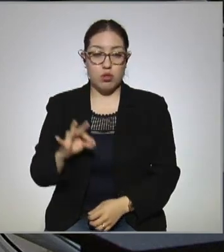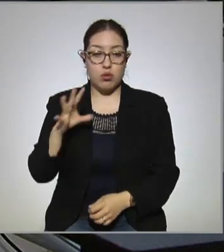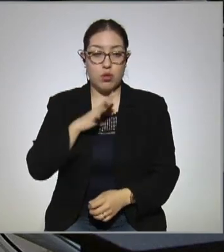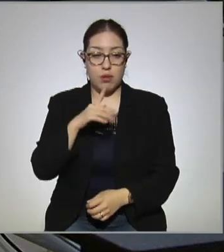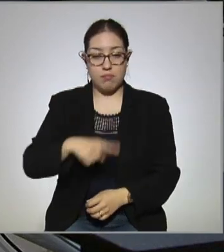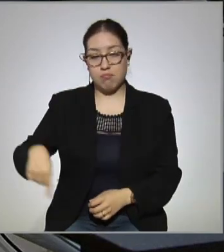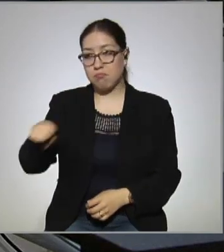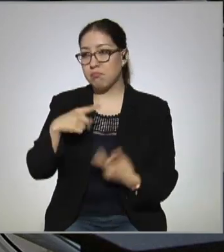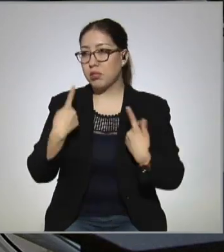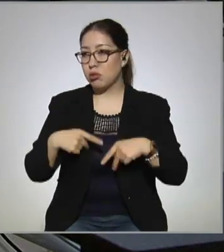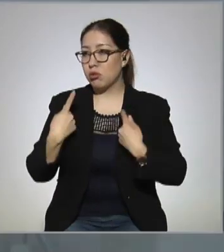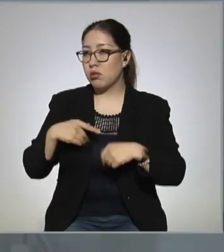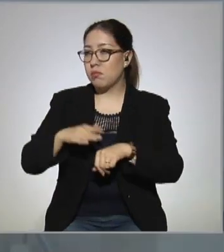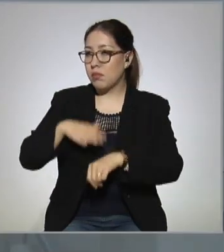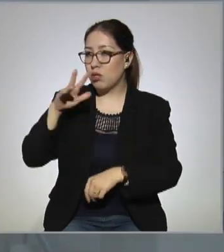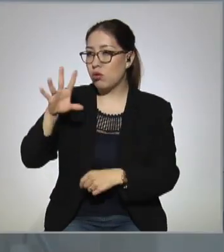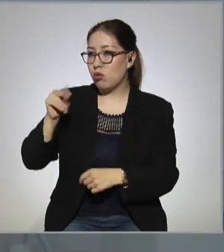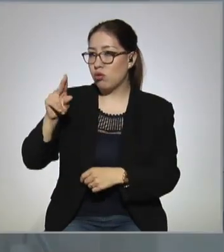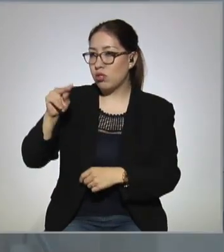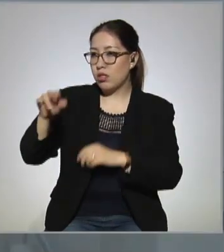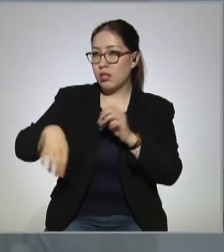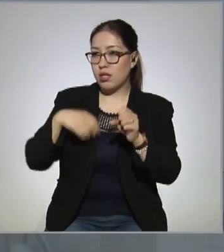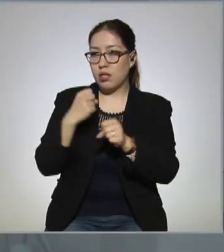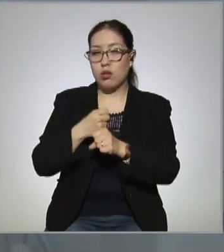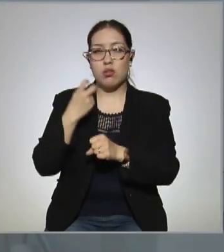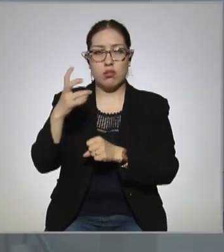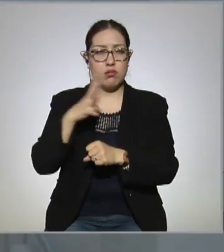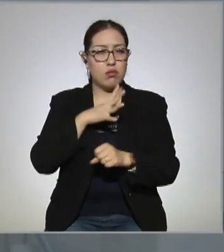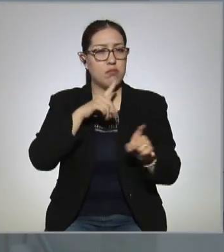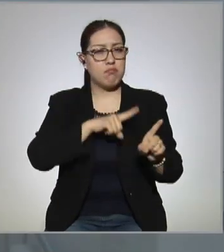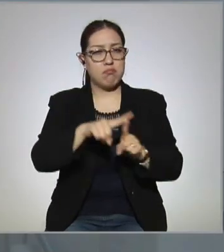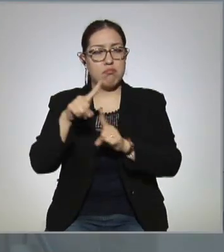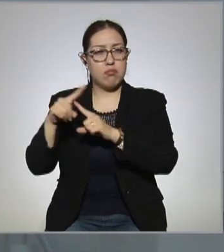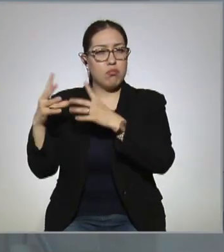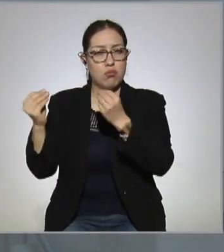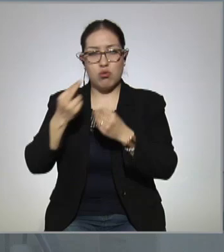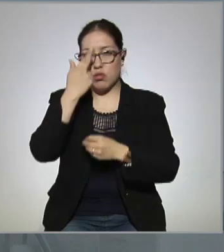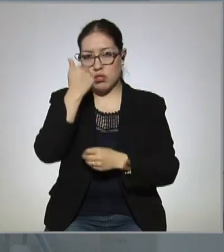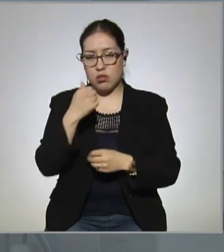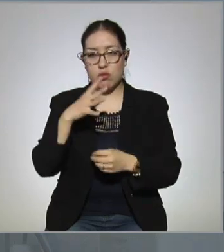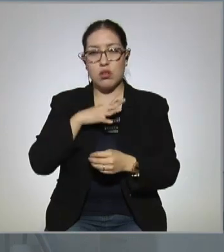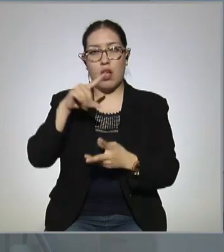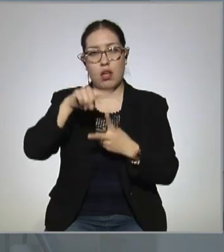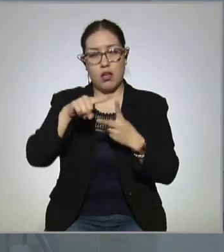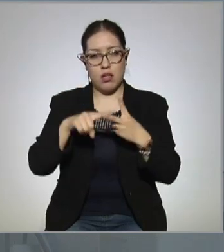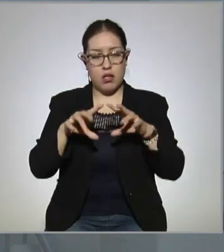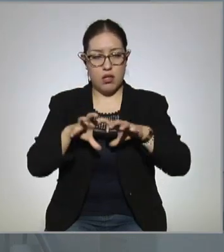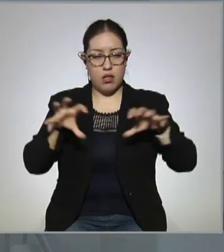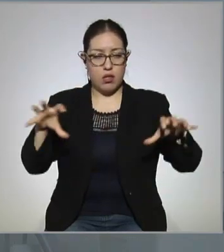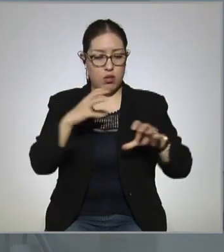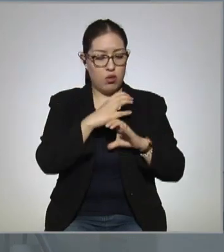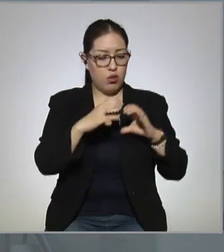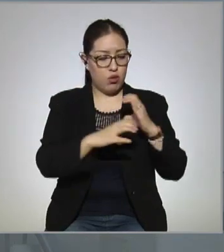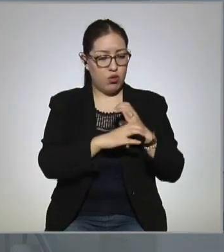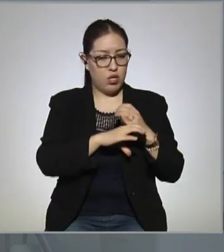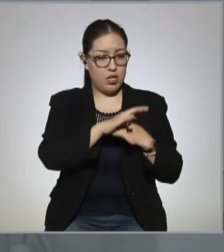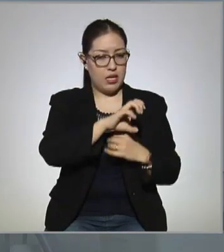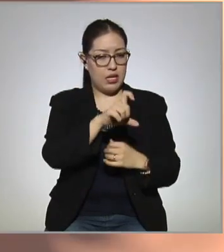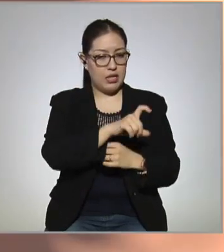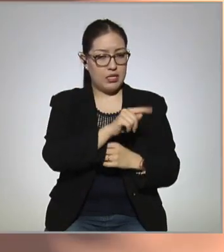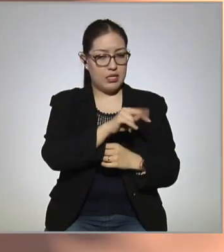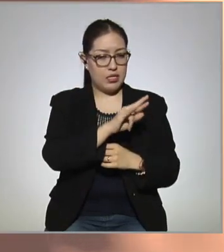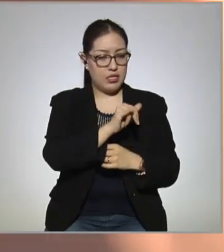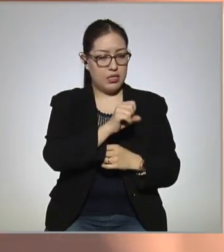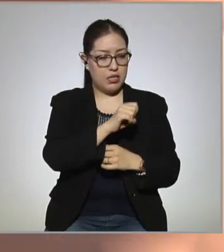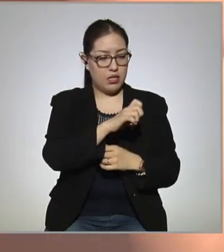pacientes mayores de 80 años. Se dice que es multifactorial. Podemos dividirlos en dos partes, factores extrínsecos y factores